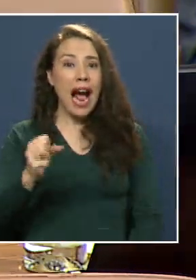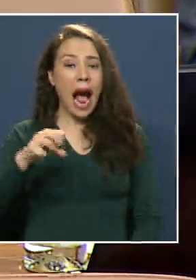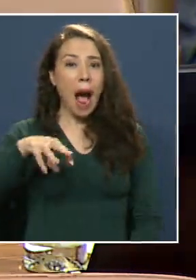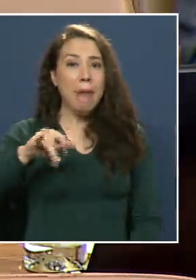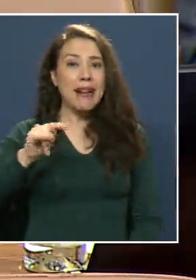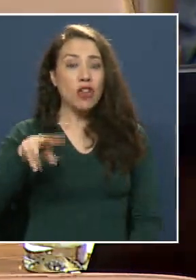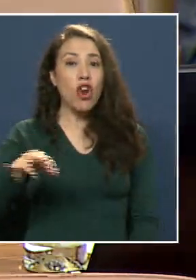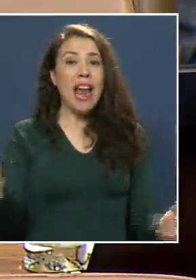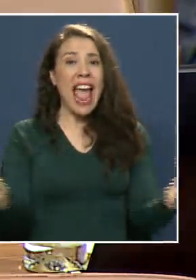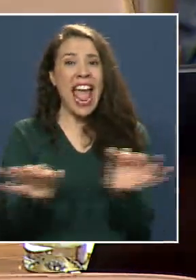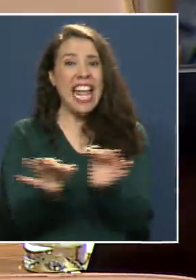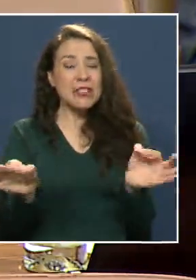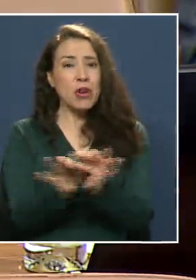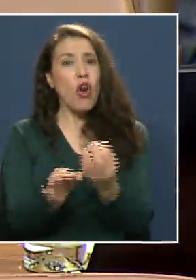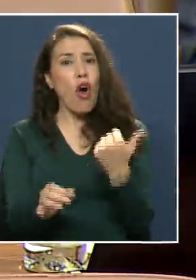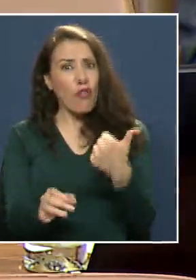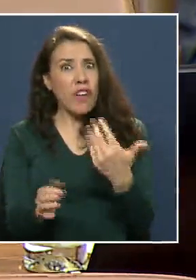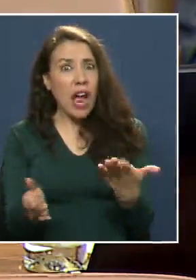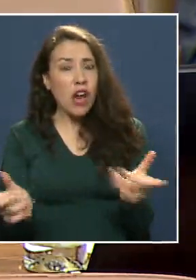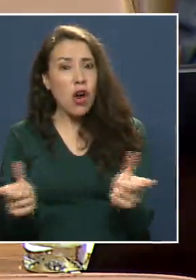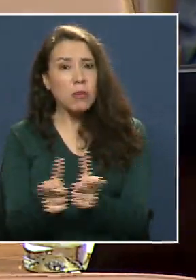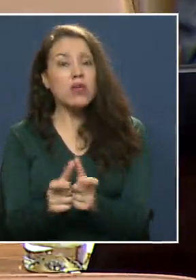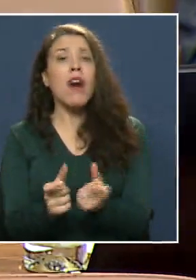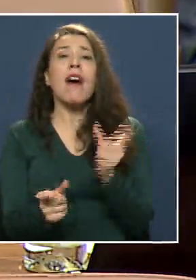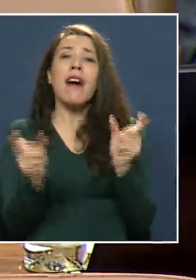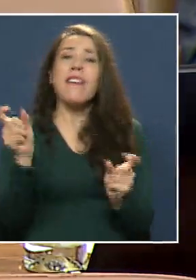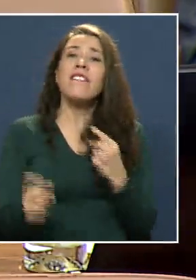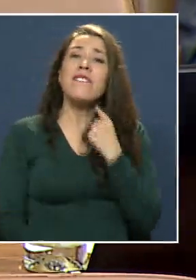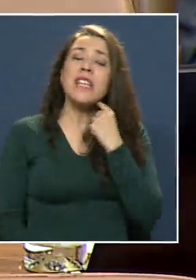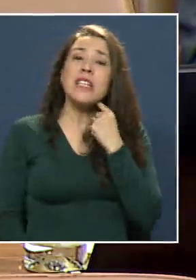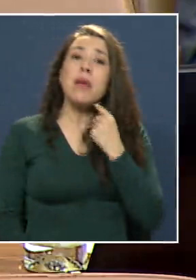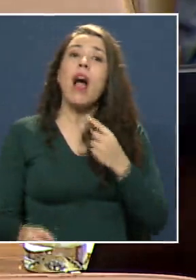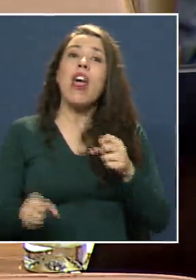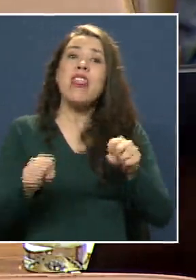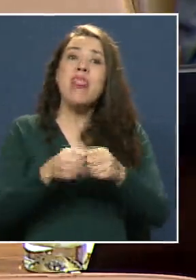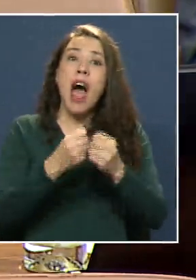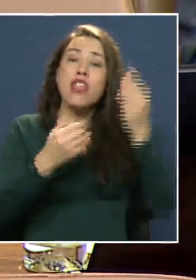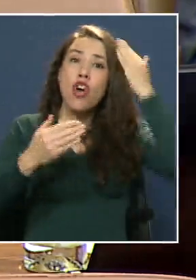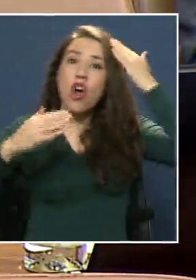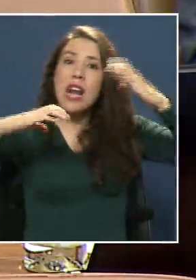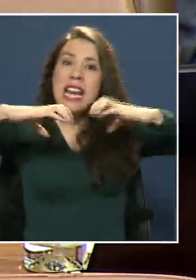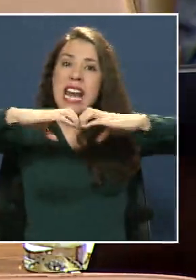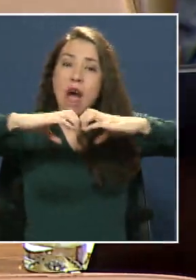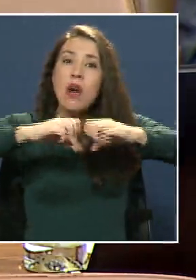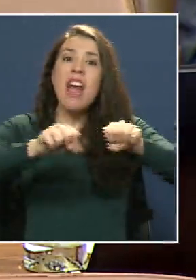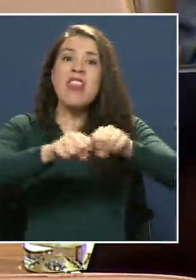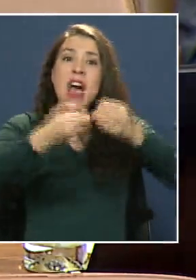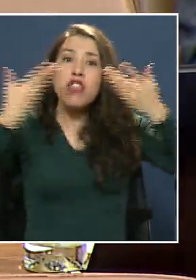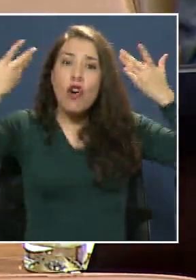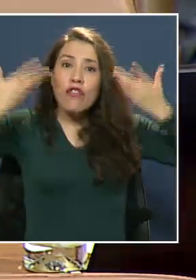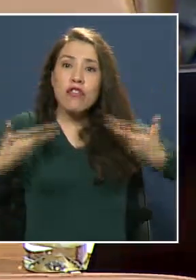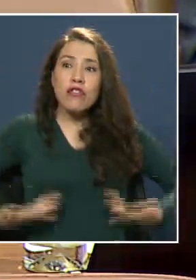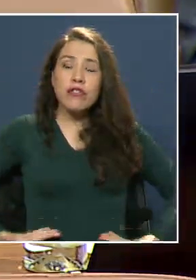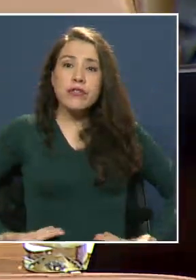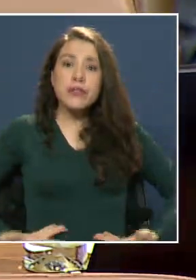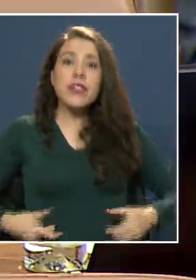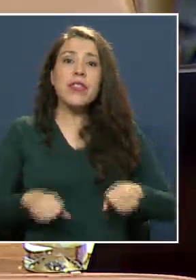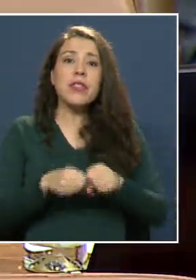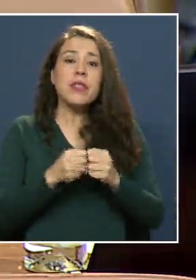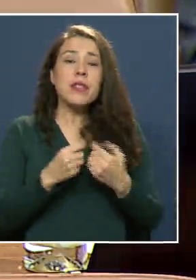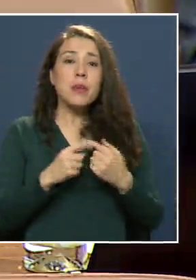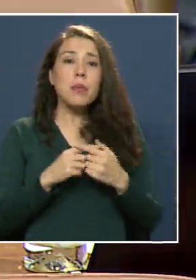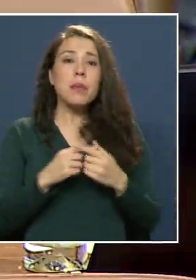las víctimas que han sufrido incluso daño neurológico, daño físico, daño